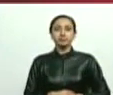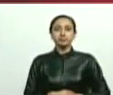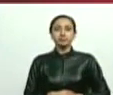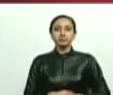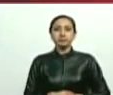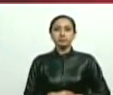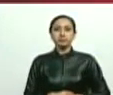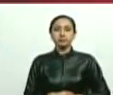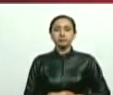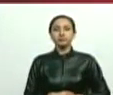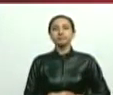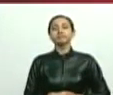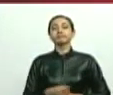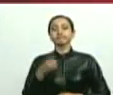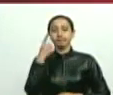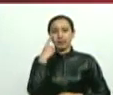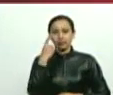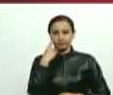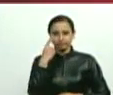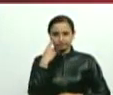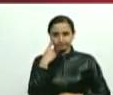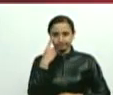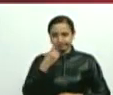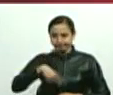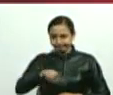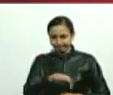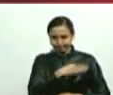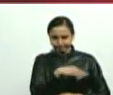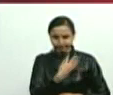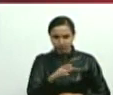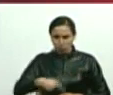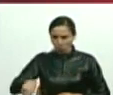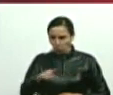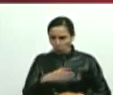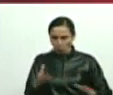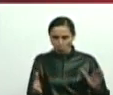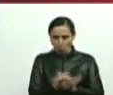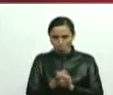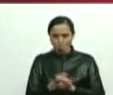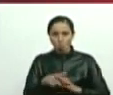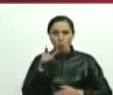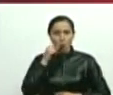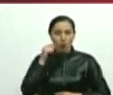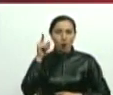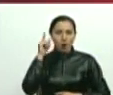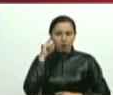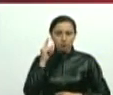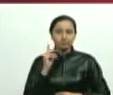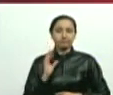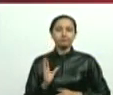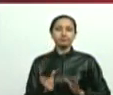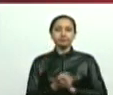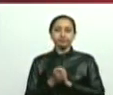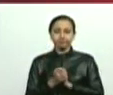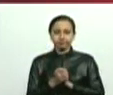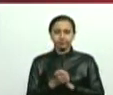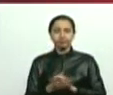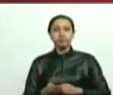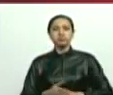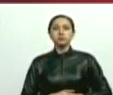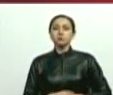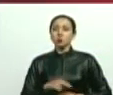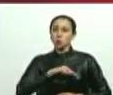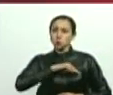Miren, señores, señoras, camaradas, camarados, compañeros y compañeras,